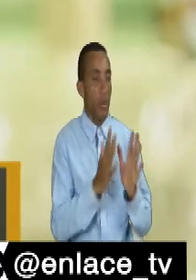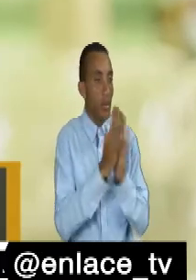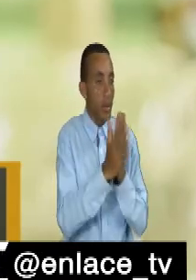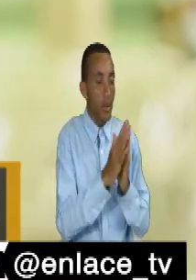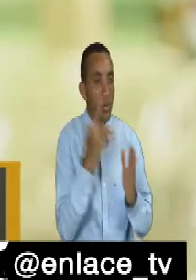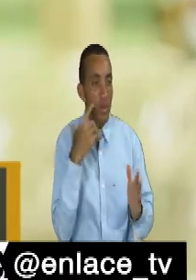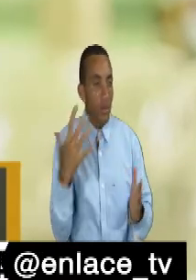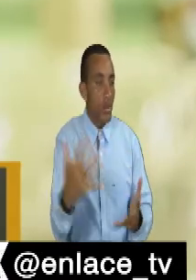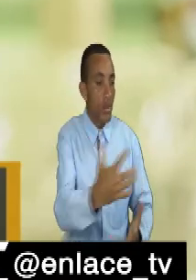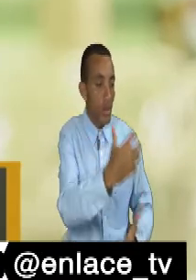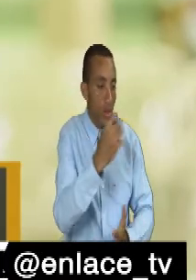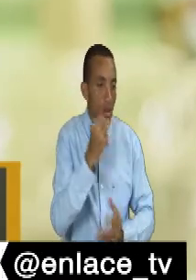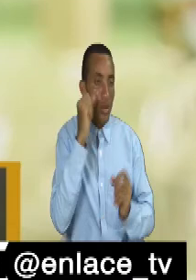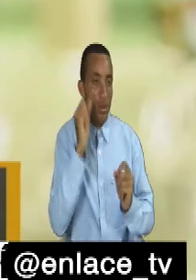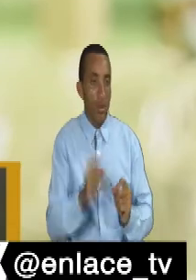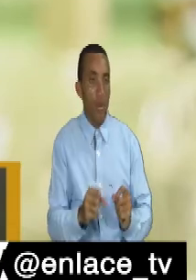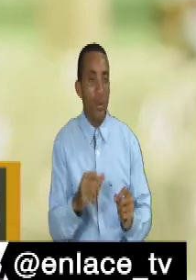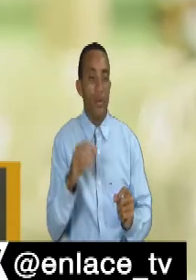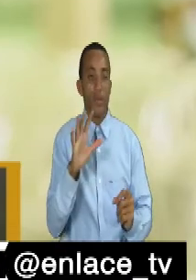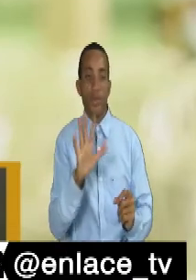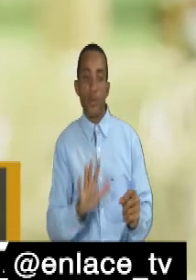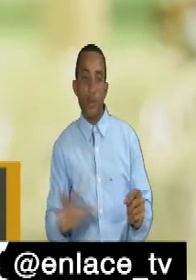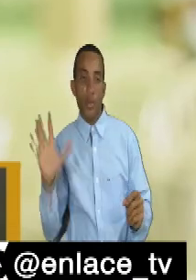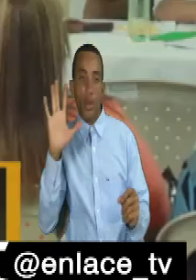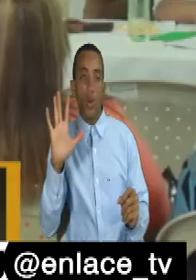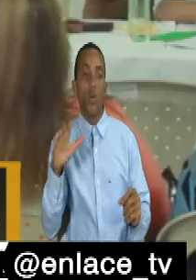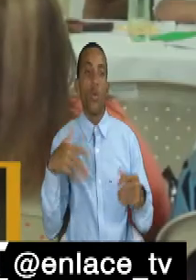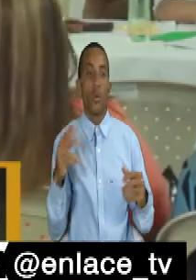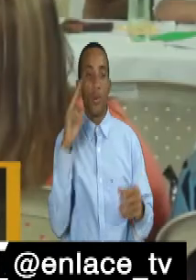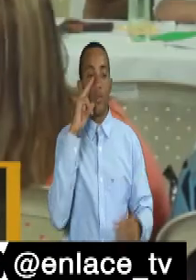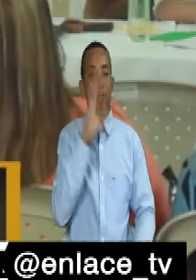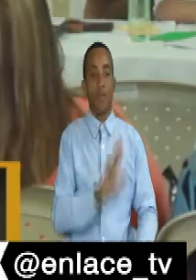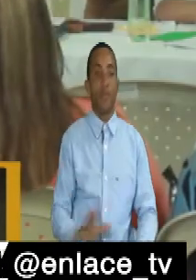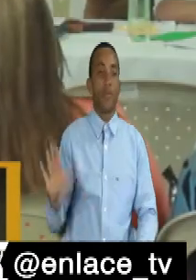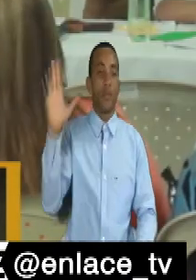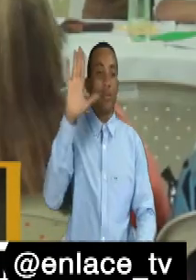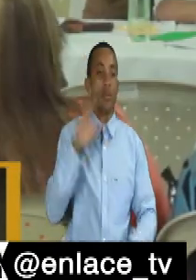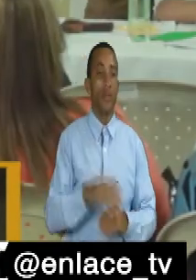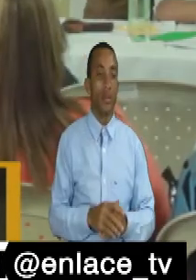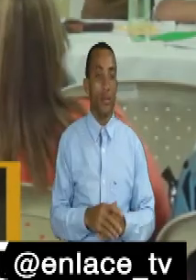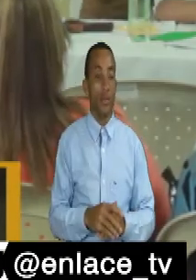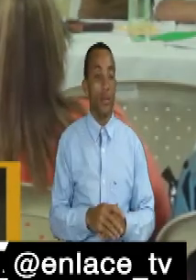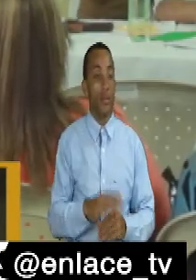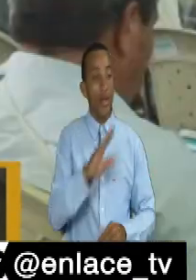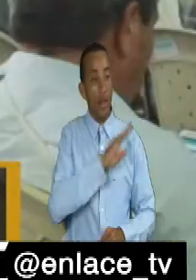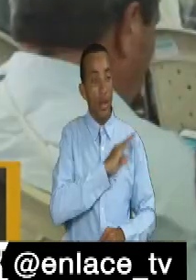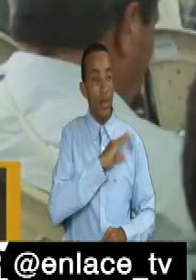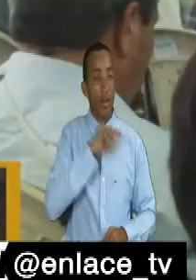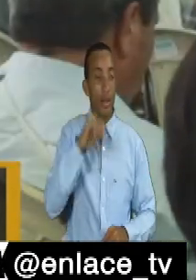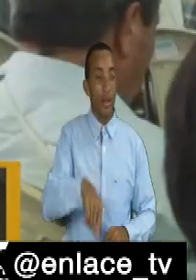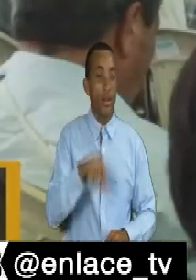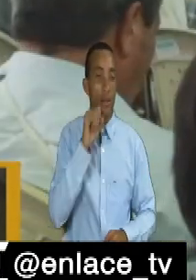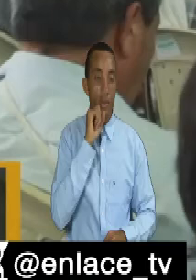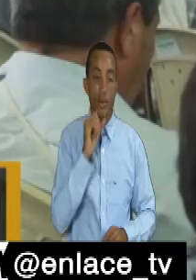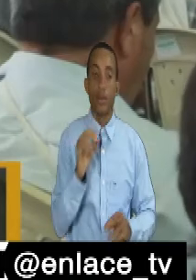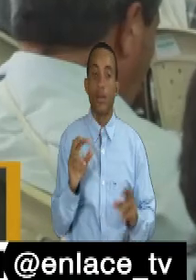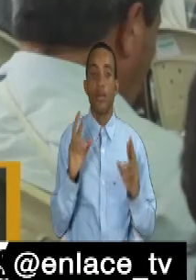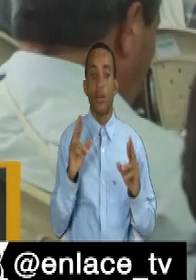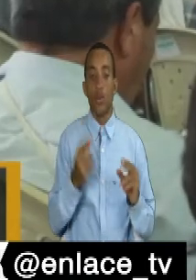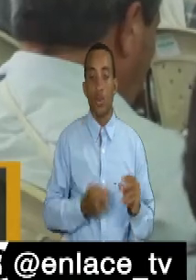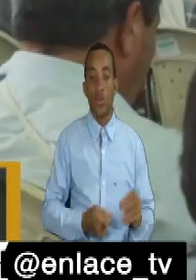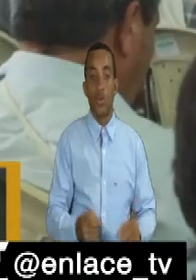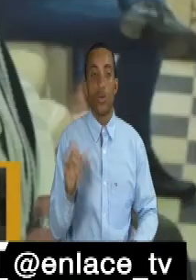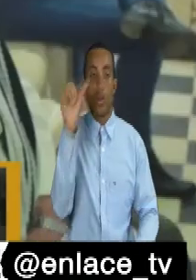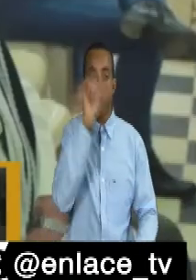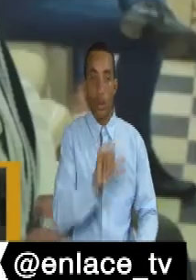de cofinanciación tanto en el nivel departamental como en el nivel nacional. El mandatario de los barranqueños aseguró que espera a finales de agosto se tengan